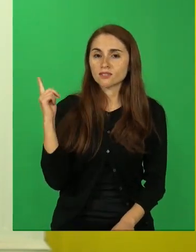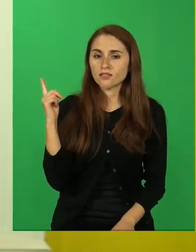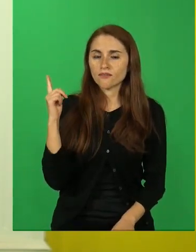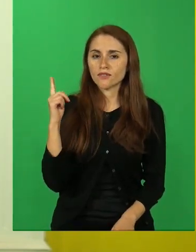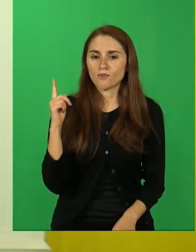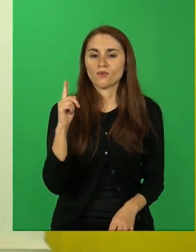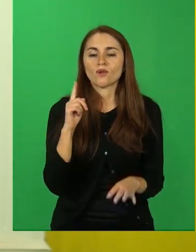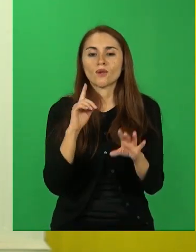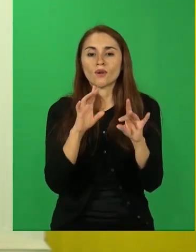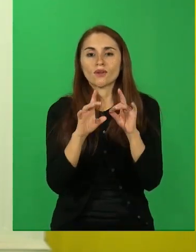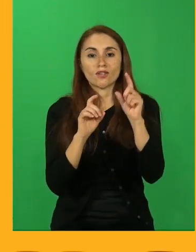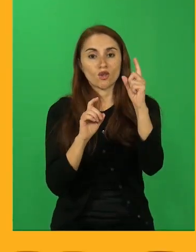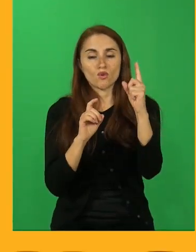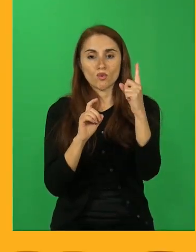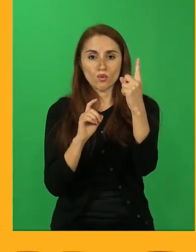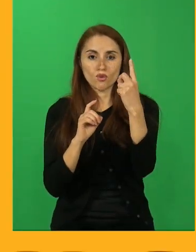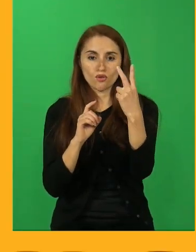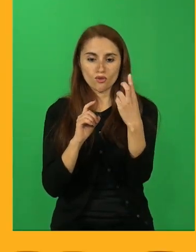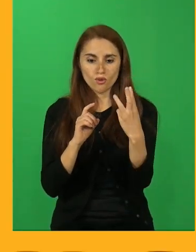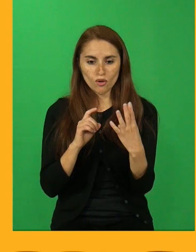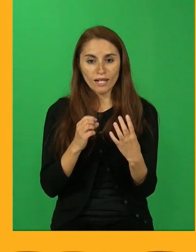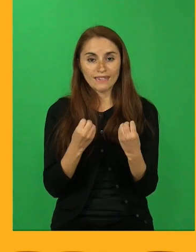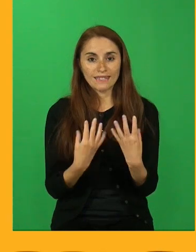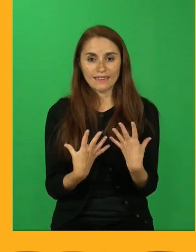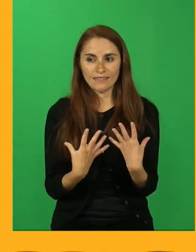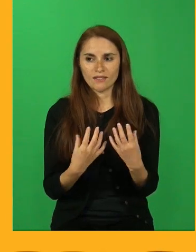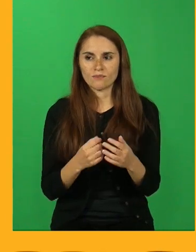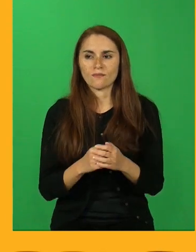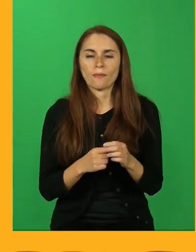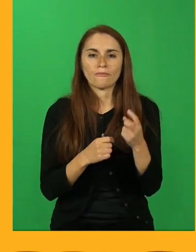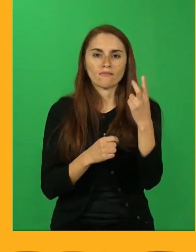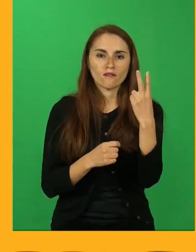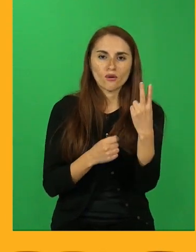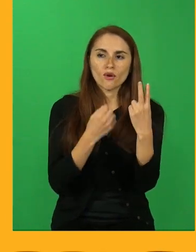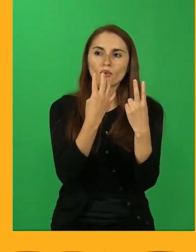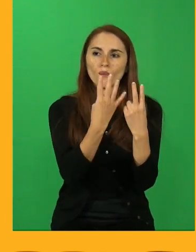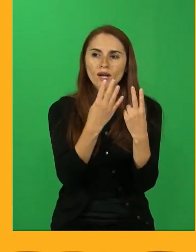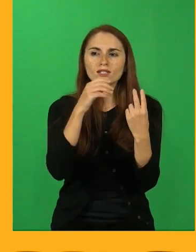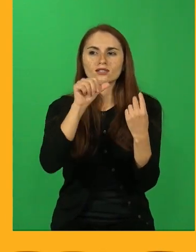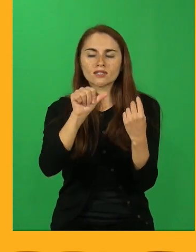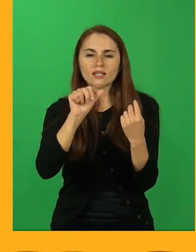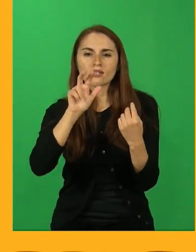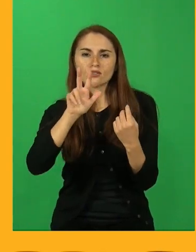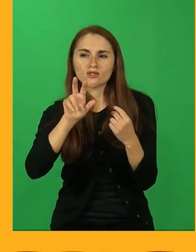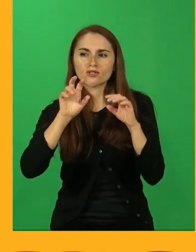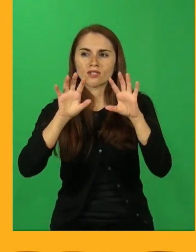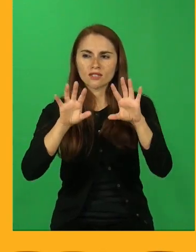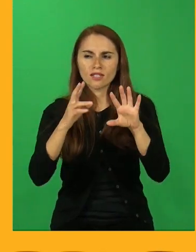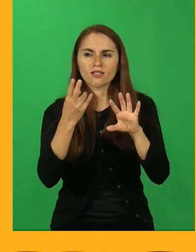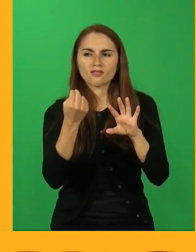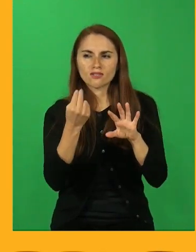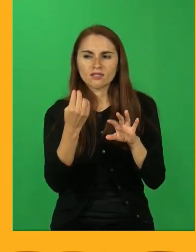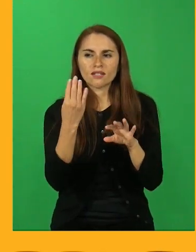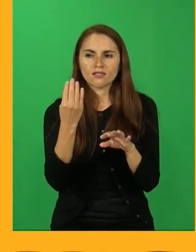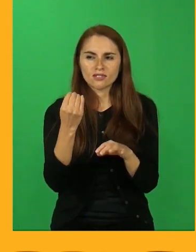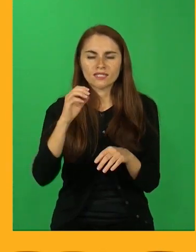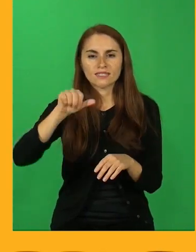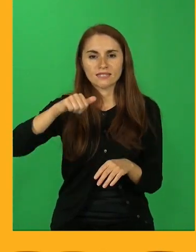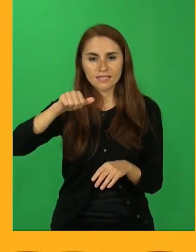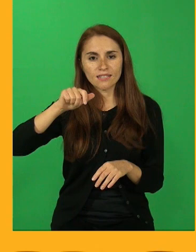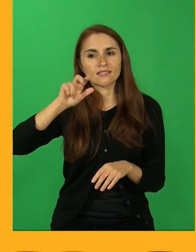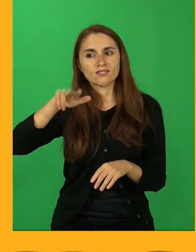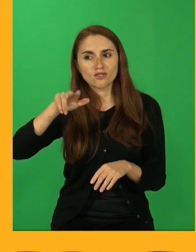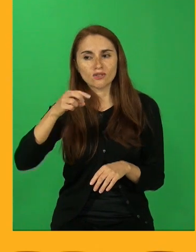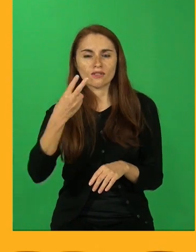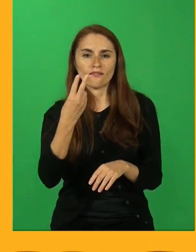10 primeros múltiplos de 2. El 2, el 4, el 6, el 8, el 10, el 12, el 14, el 16,